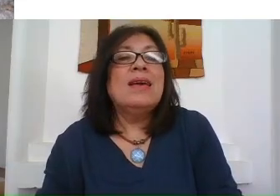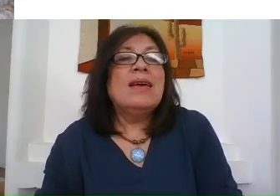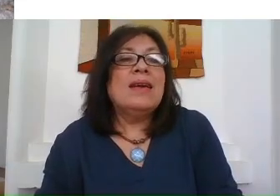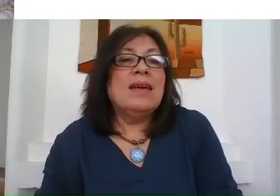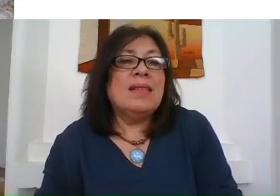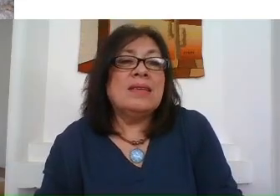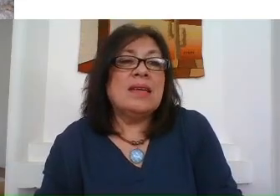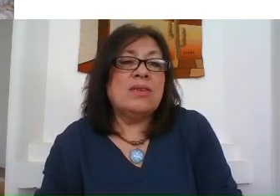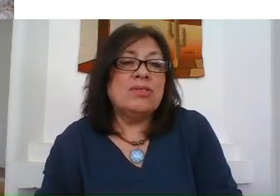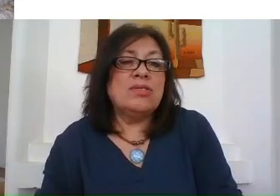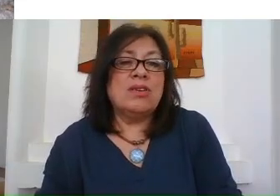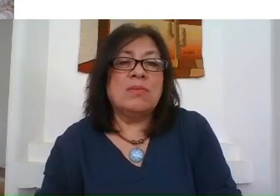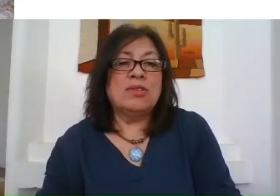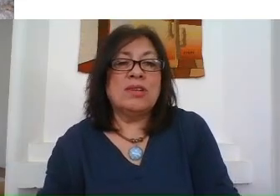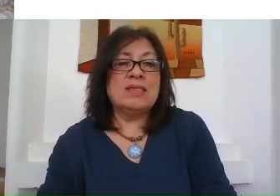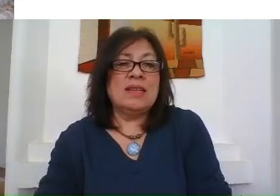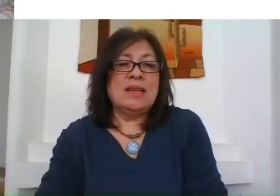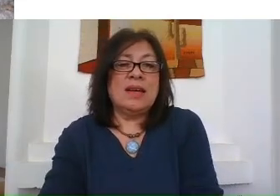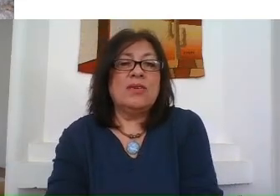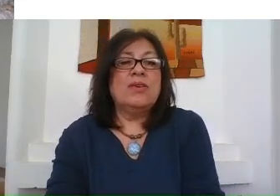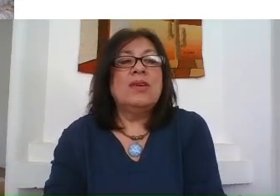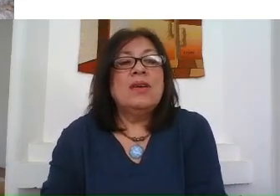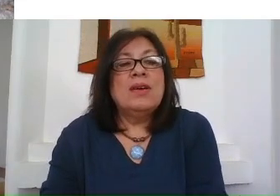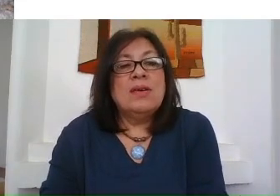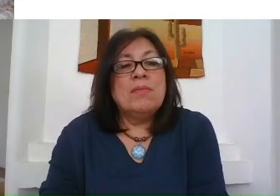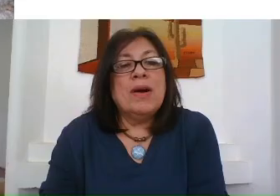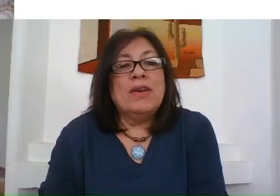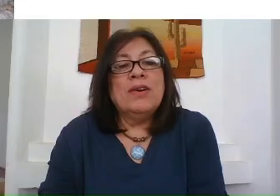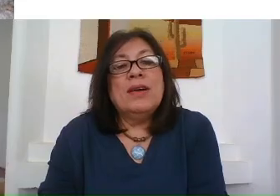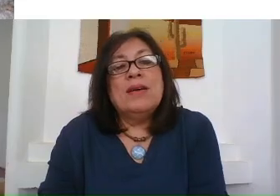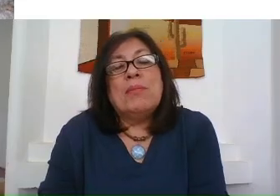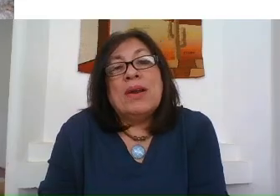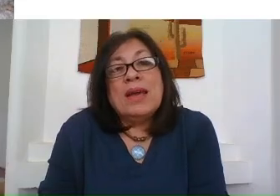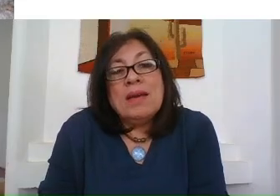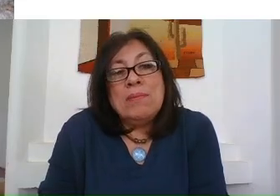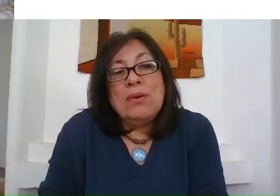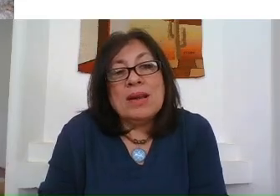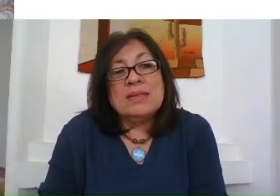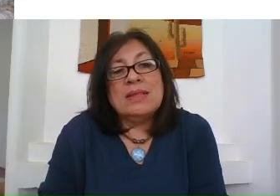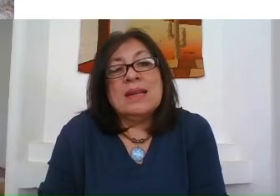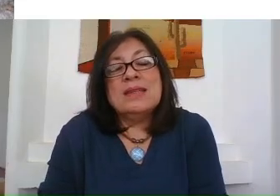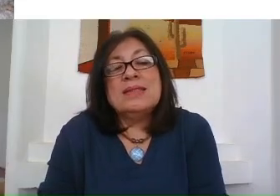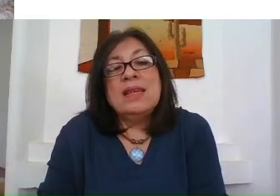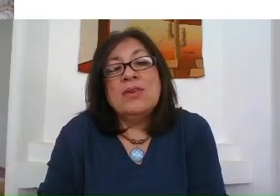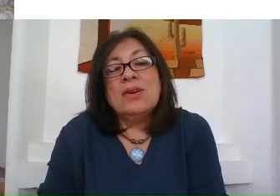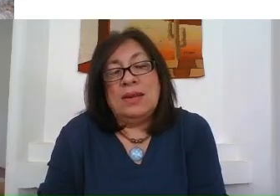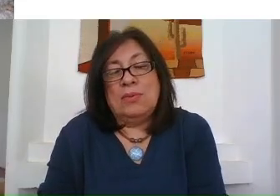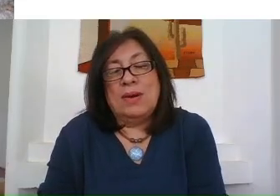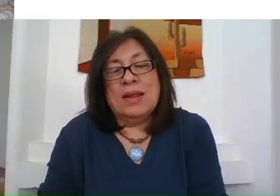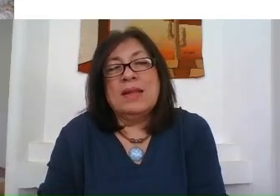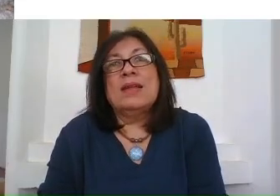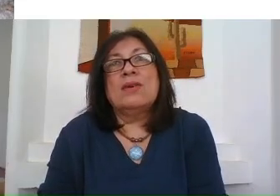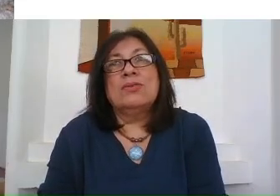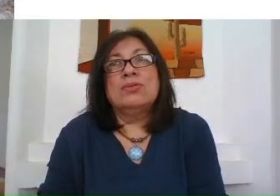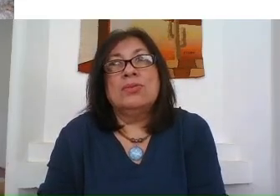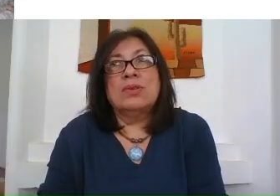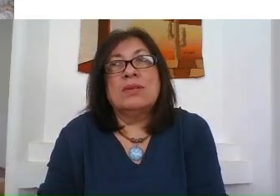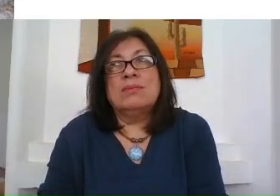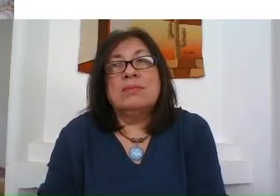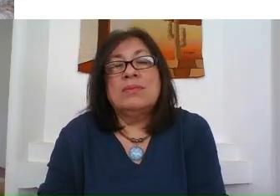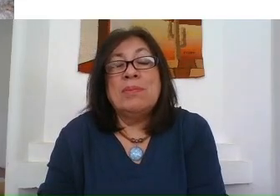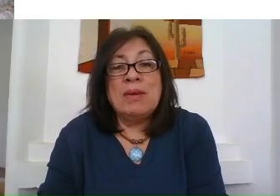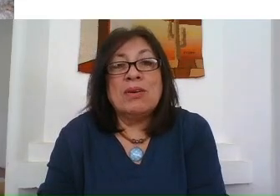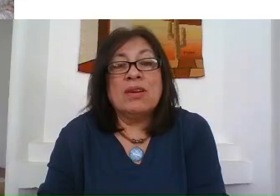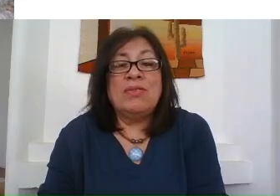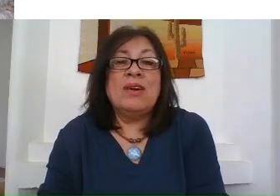de desarrollo psicomotor acelerado. Bueno, por ejemplo, el recién nacido, que en lugar de estar con